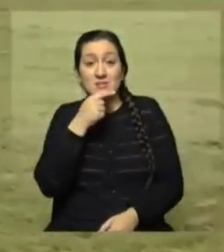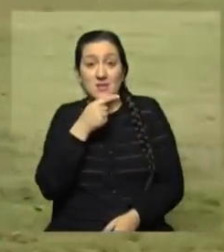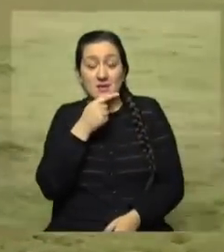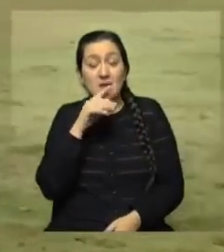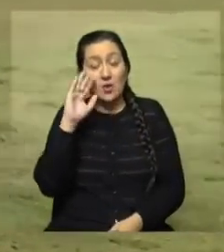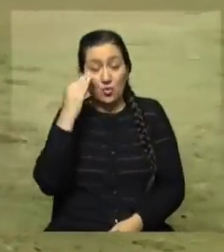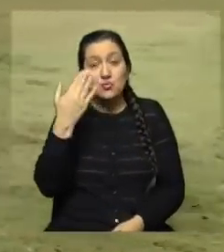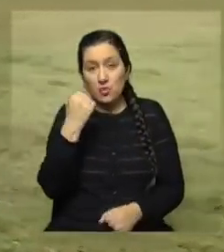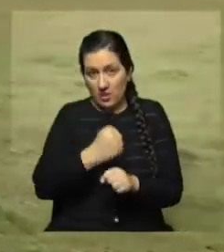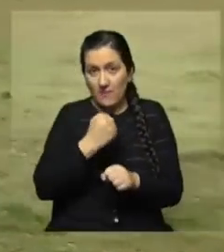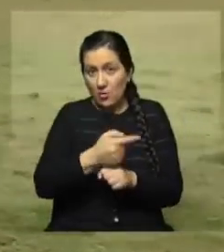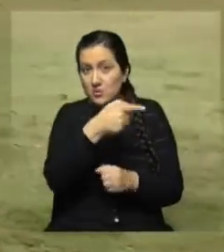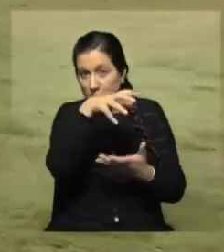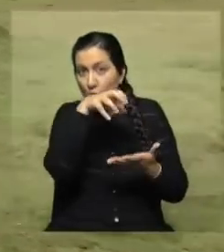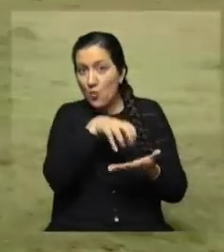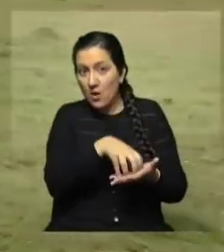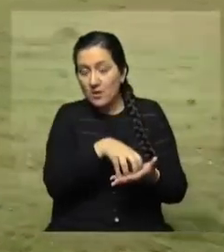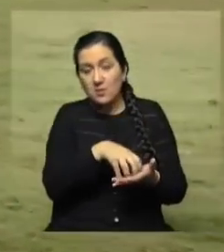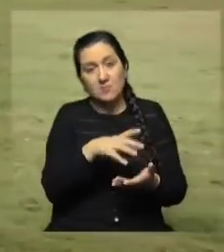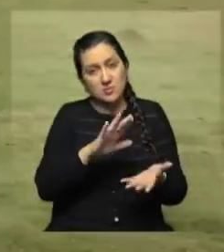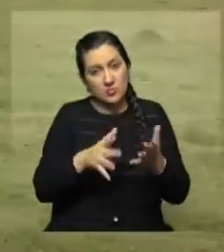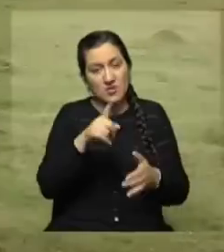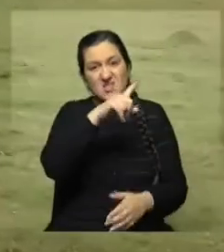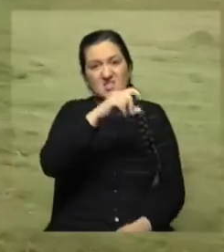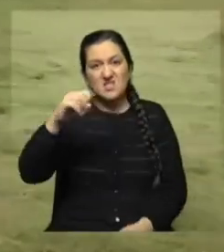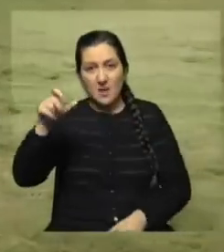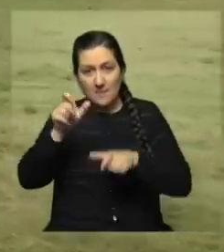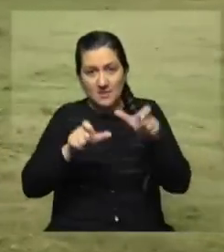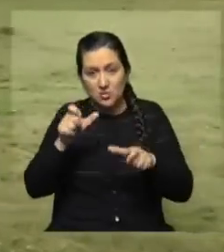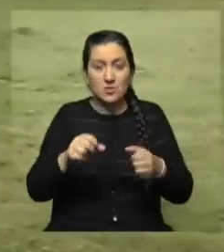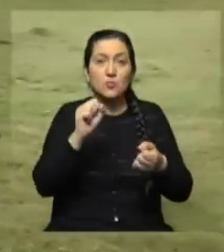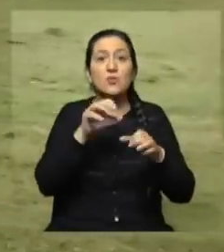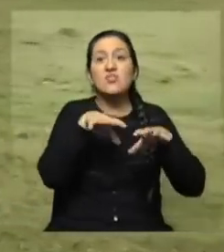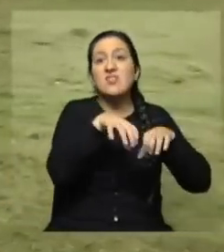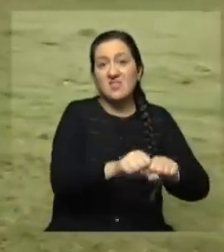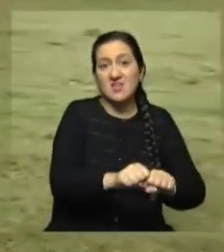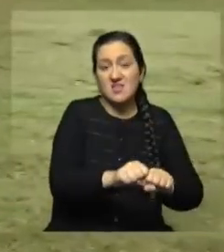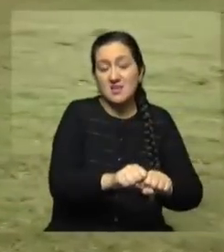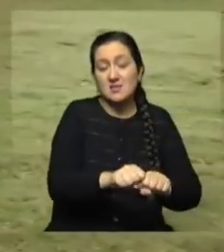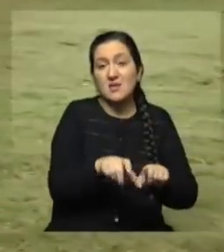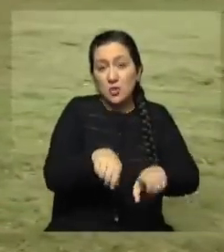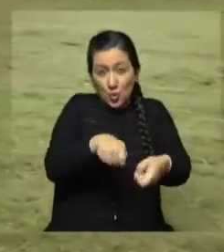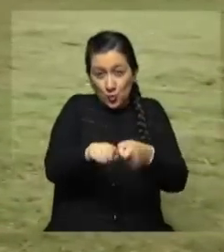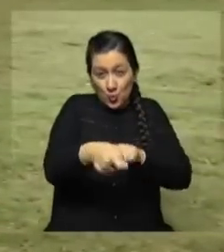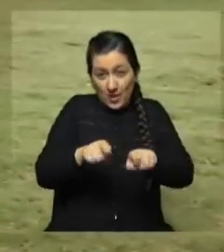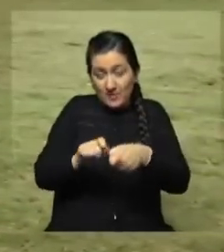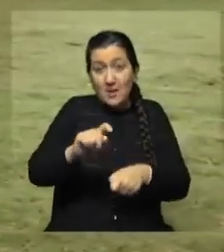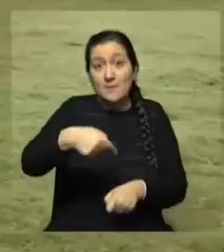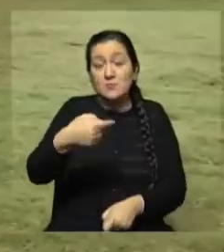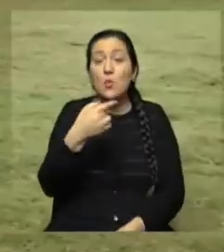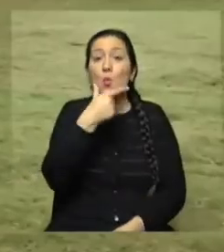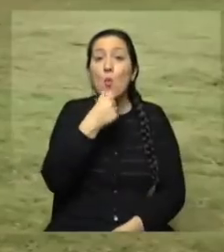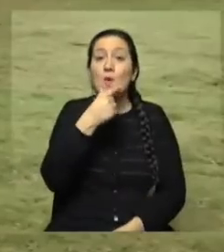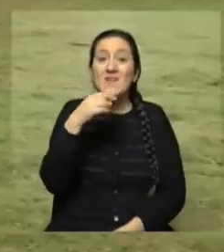reconoció que trabajó en ese sitio por donde cien personas estuvieron detenidas ilegalmente y torturadas el próximo jueves jueves 15